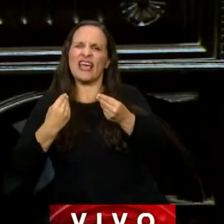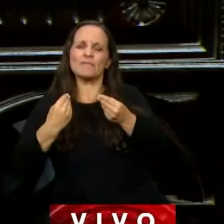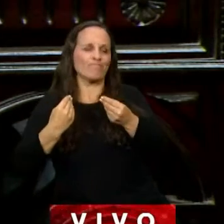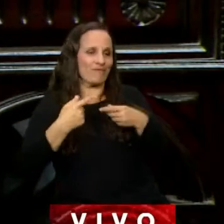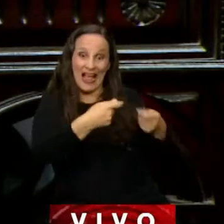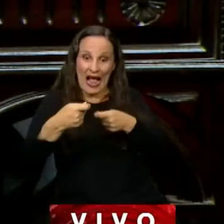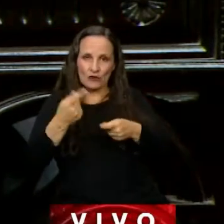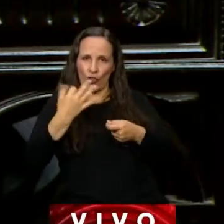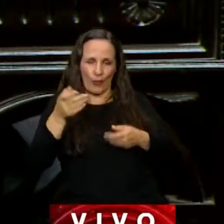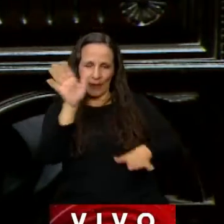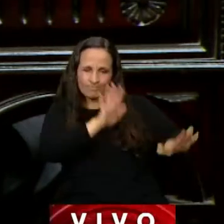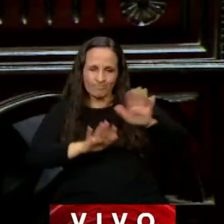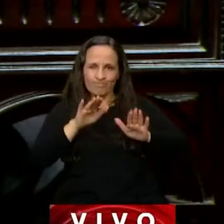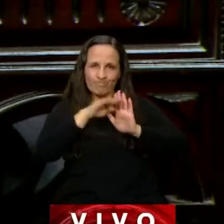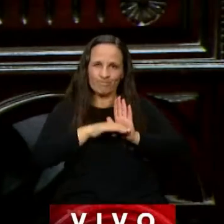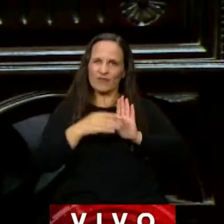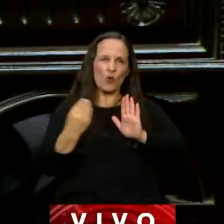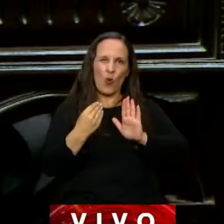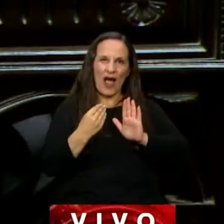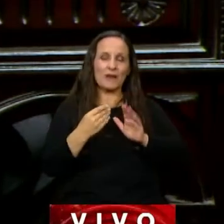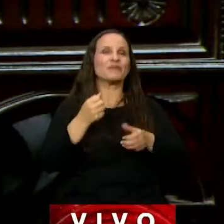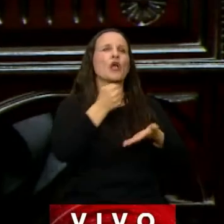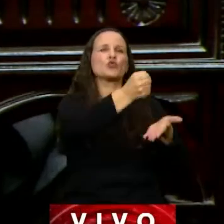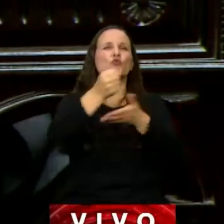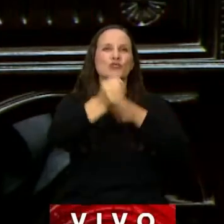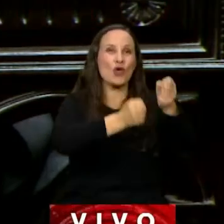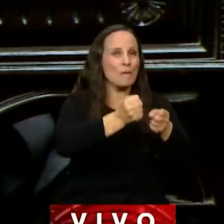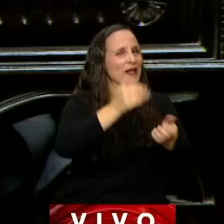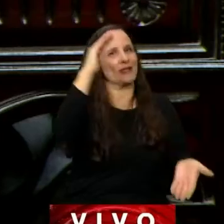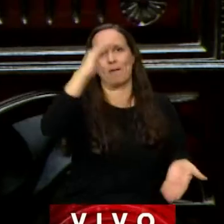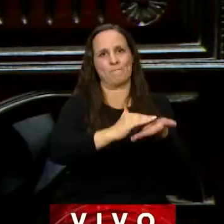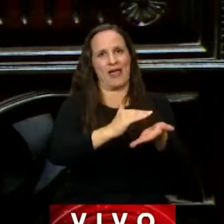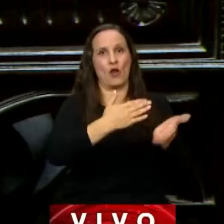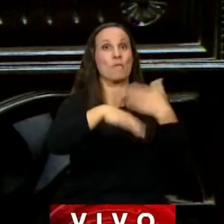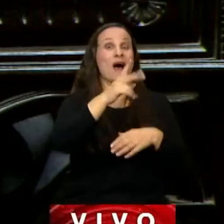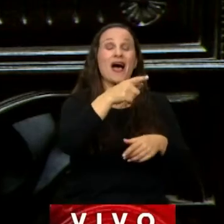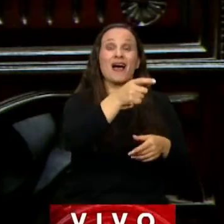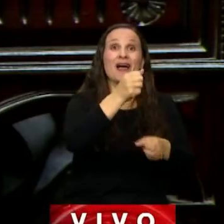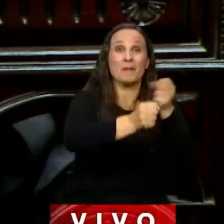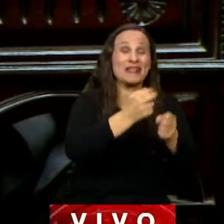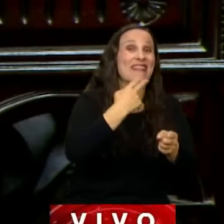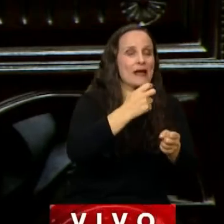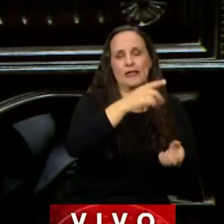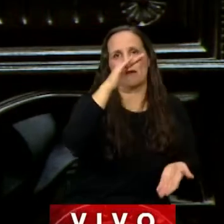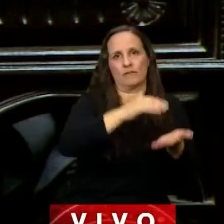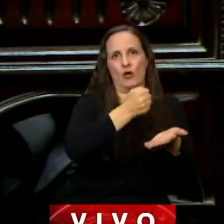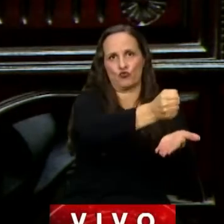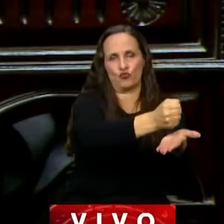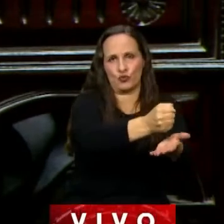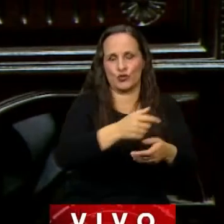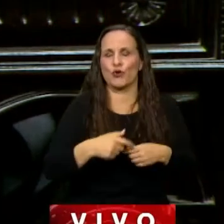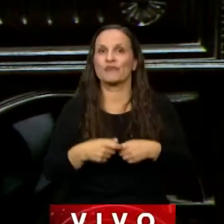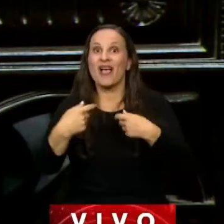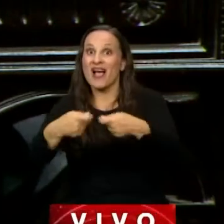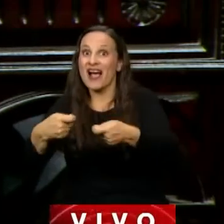reordenamiento de gastos, con reducciones a los subsidios a las empresas, especialmente a las de energía, y un aumento en las partidas de gasto